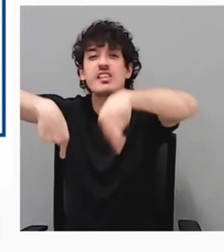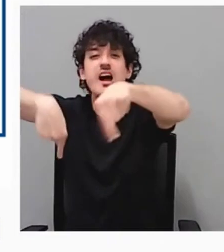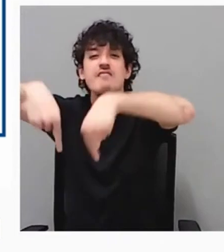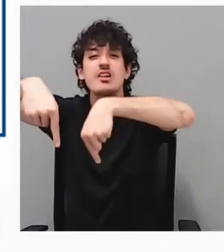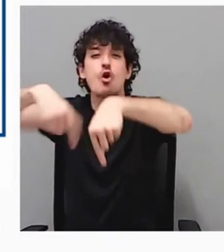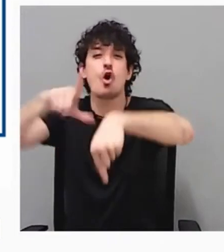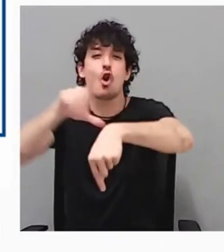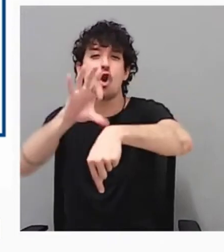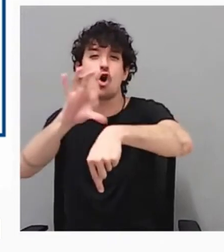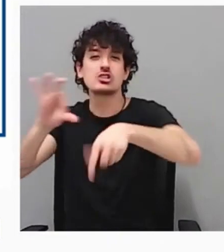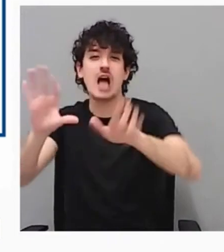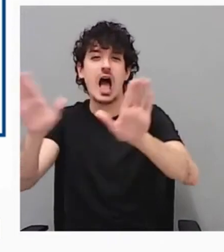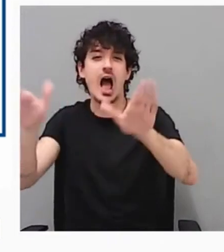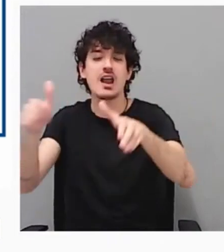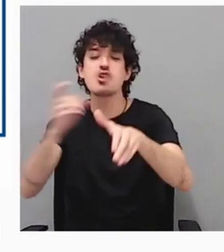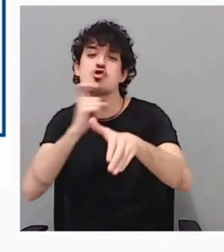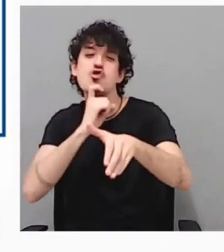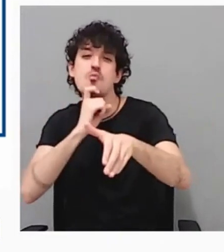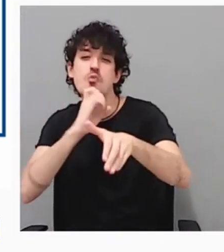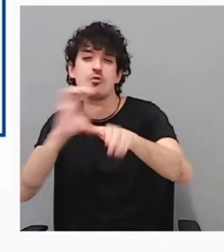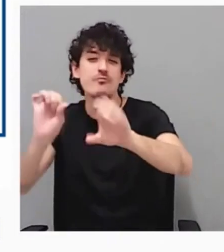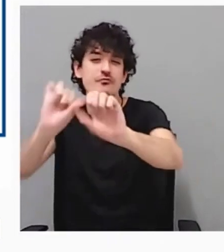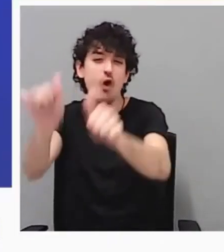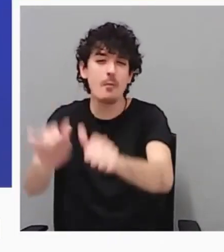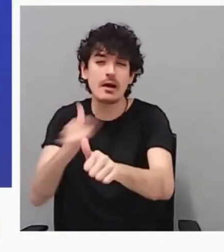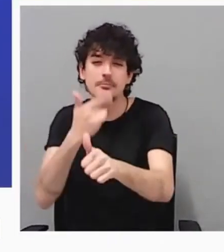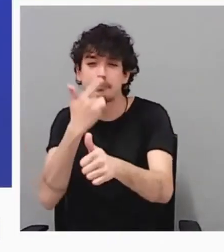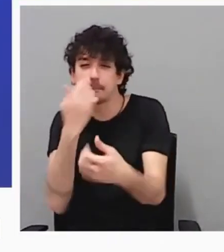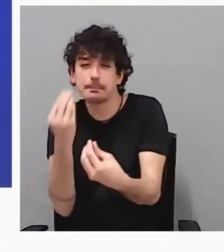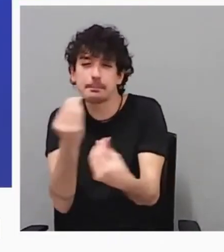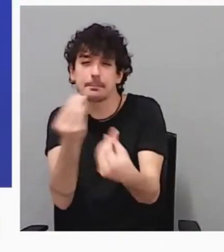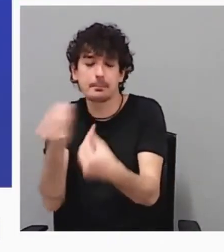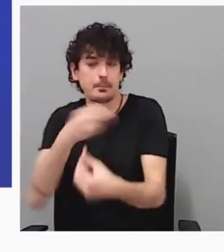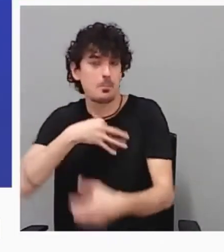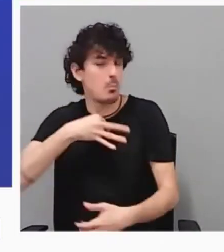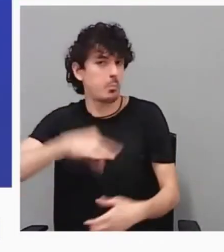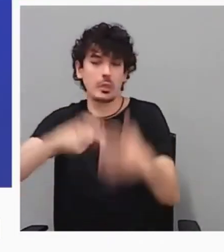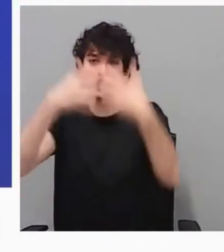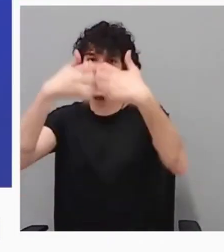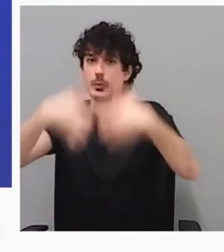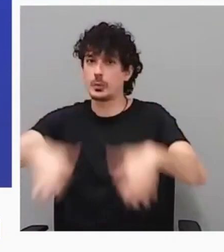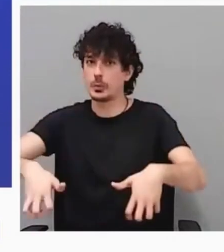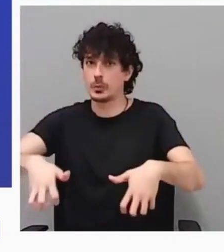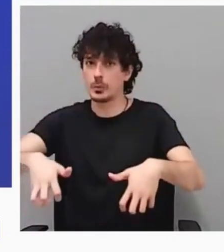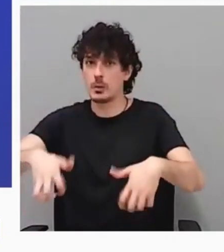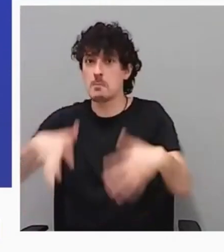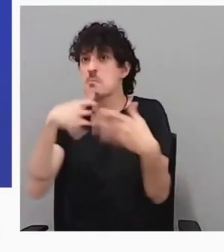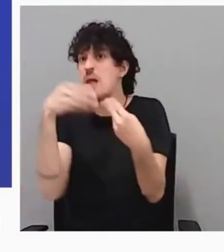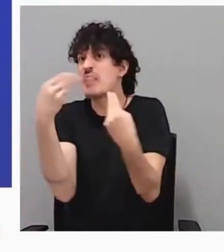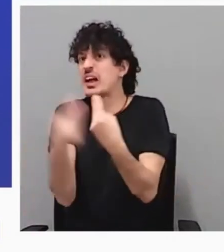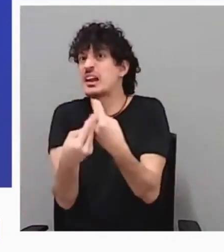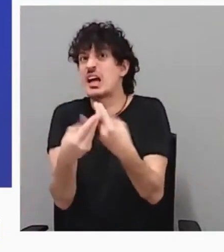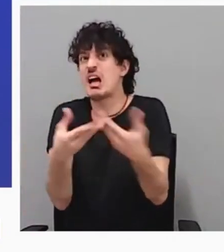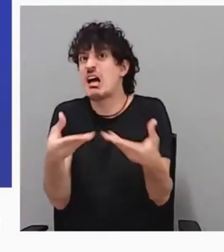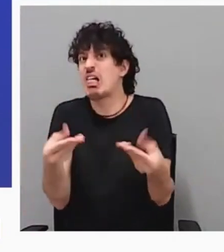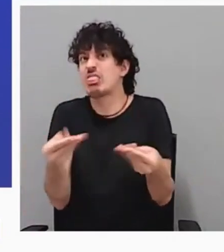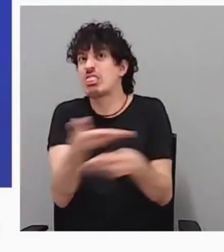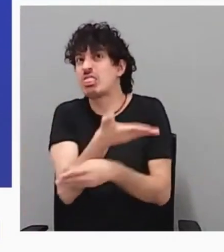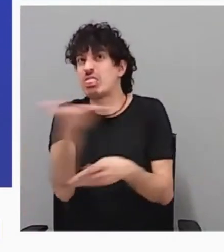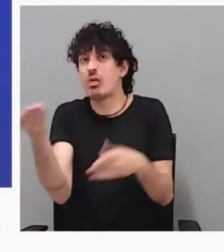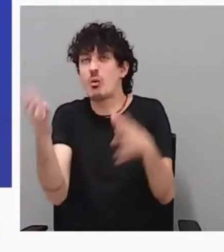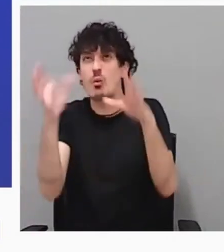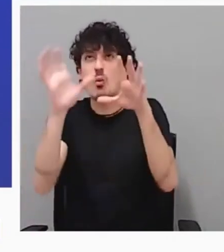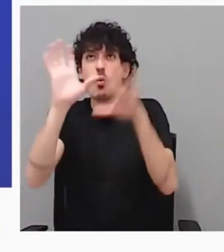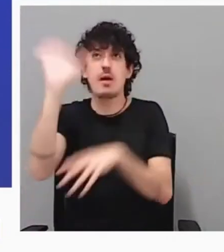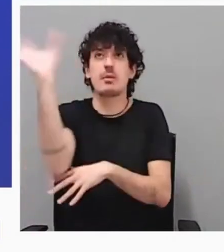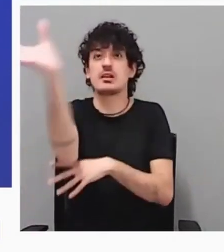profundo. La materia del universo, viva o no, cuando disipa energía y se